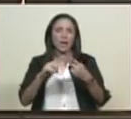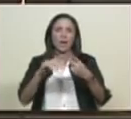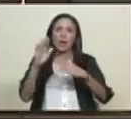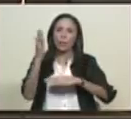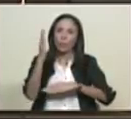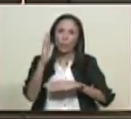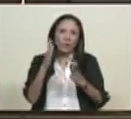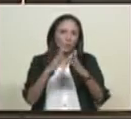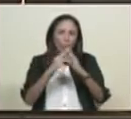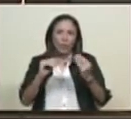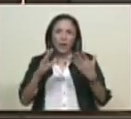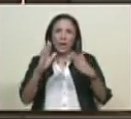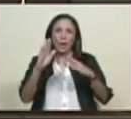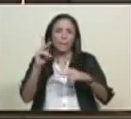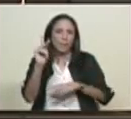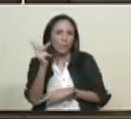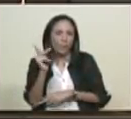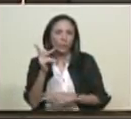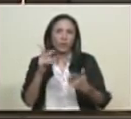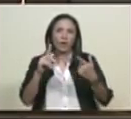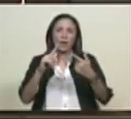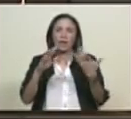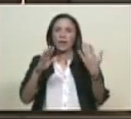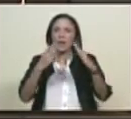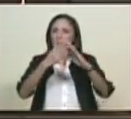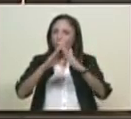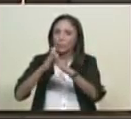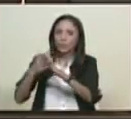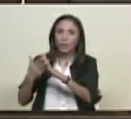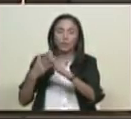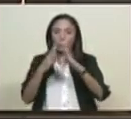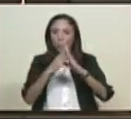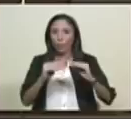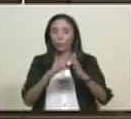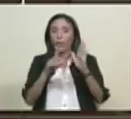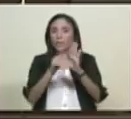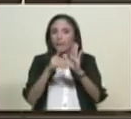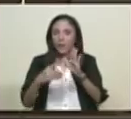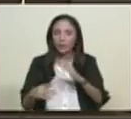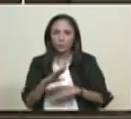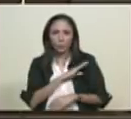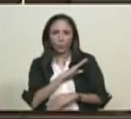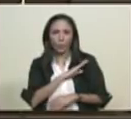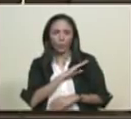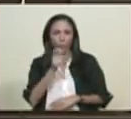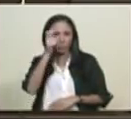espacio de trabajo, de vida. El derecho a la felicidad